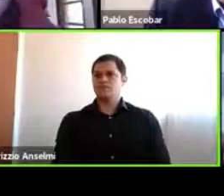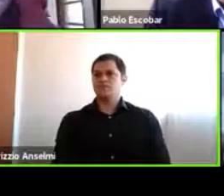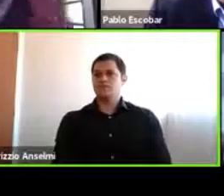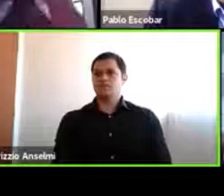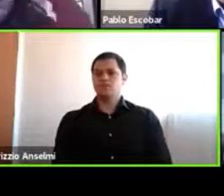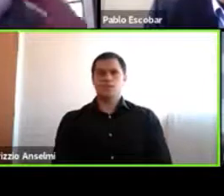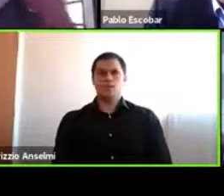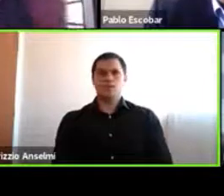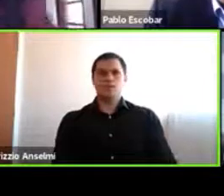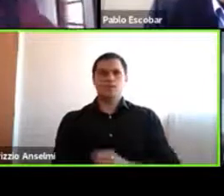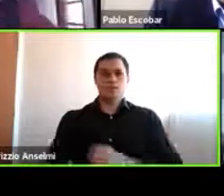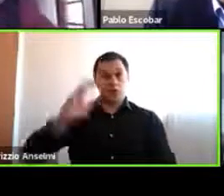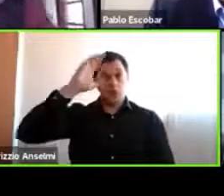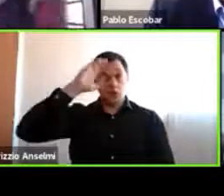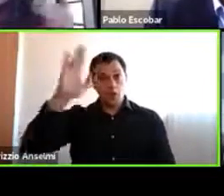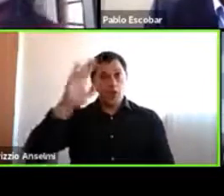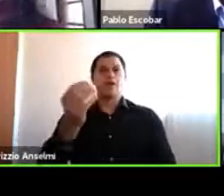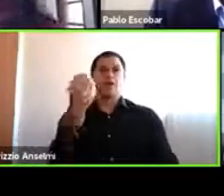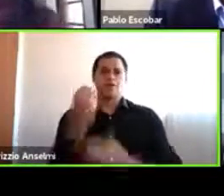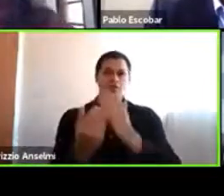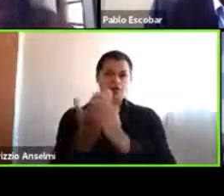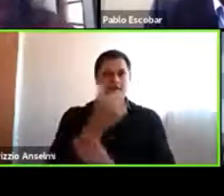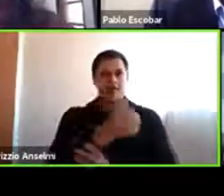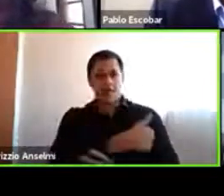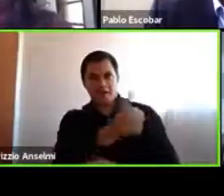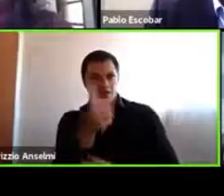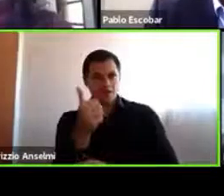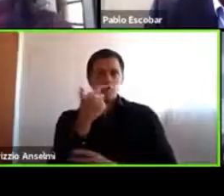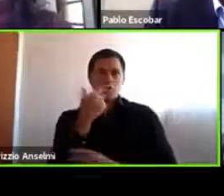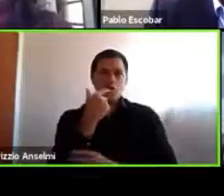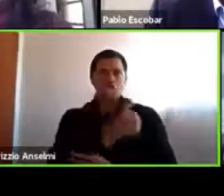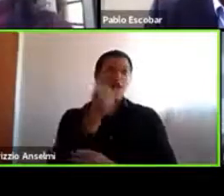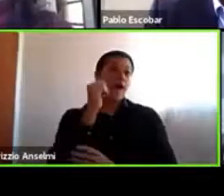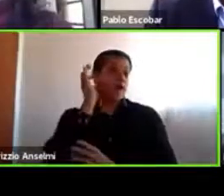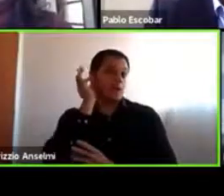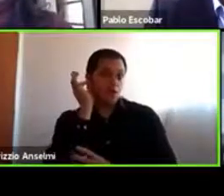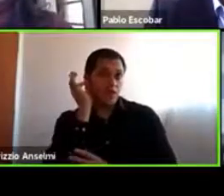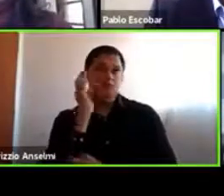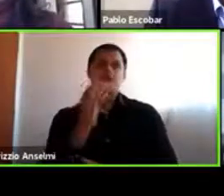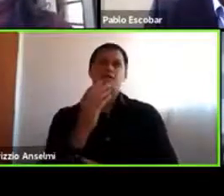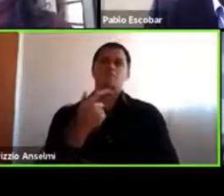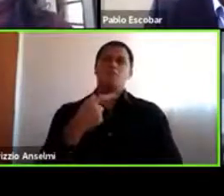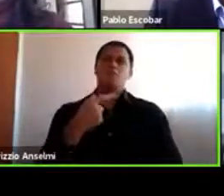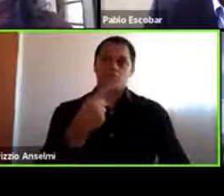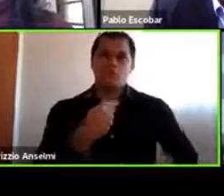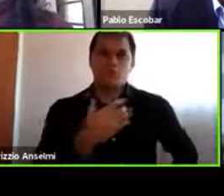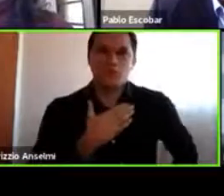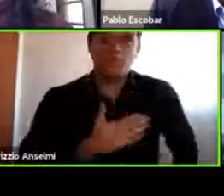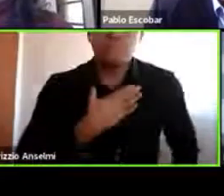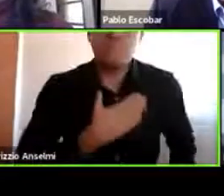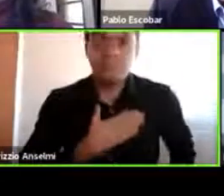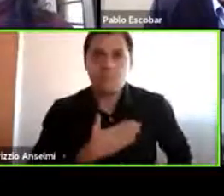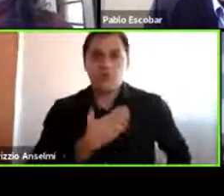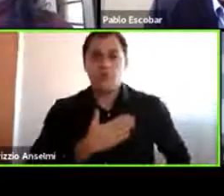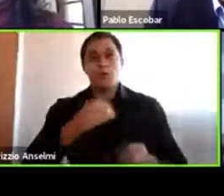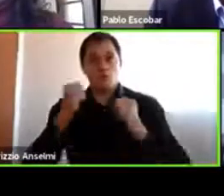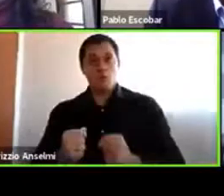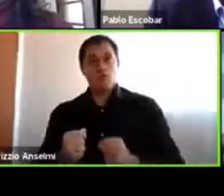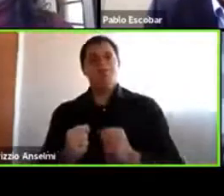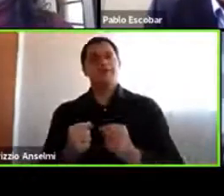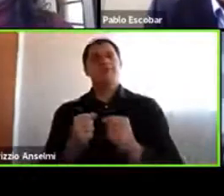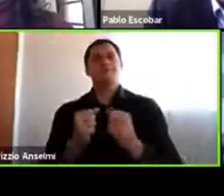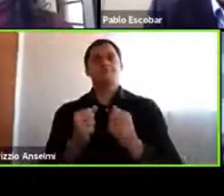Hola, buenos días a todos y a todas. Un gran gusto tenerlos acá en este,